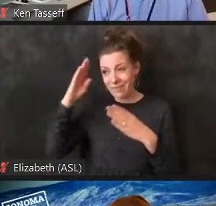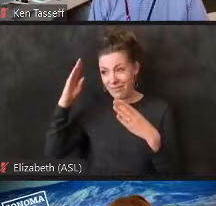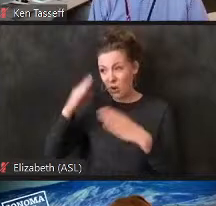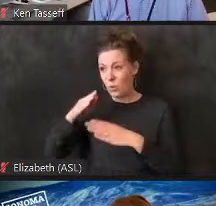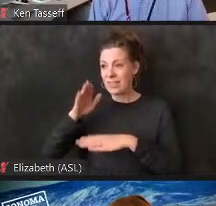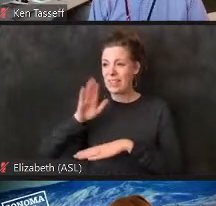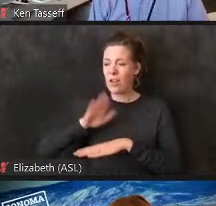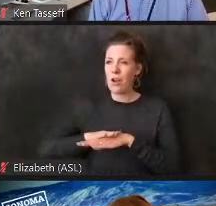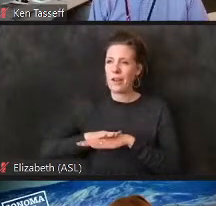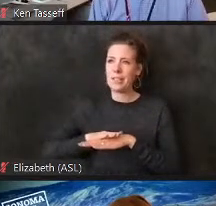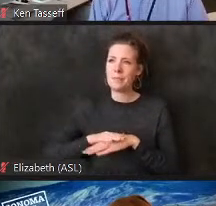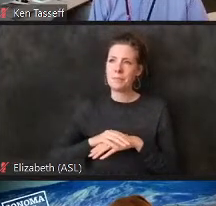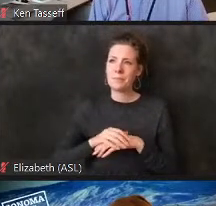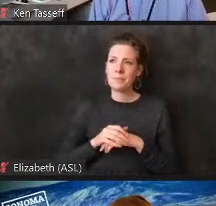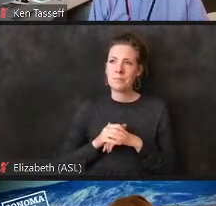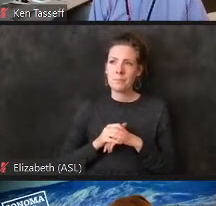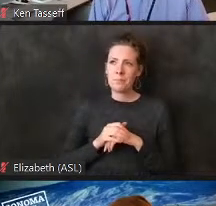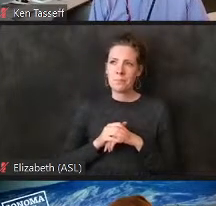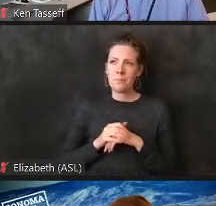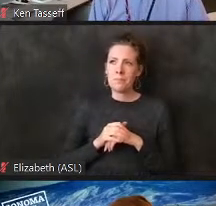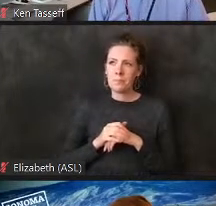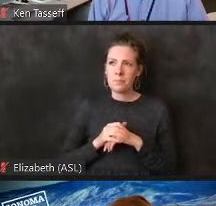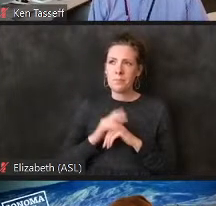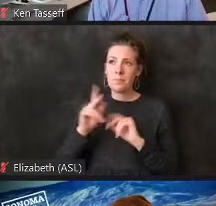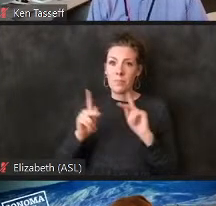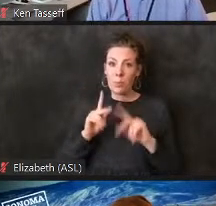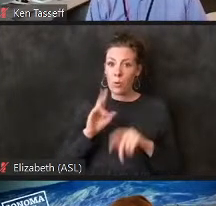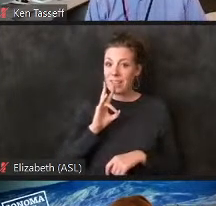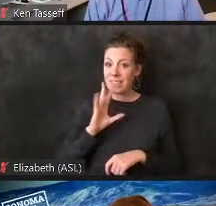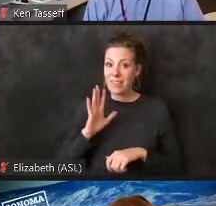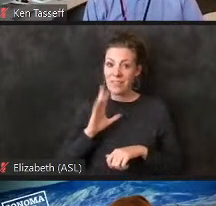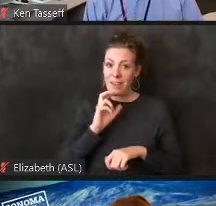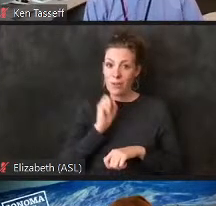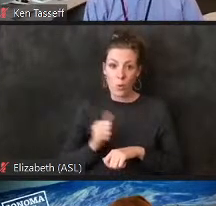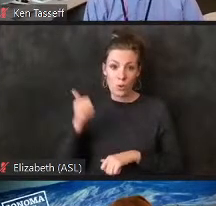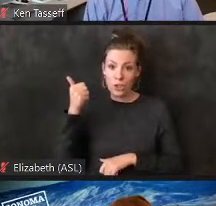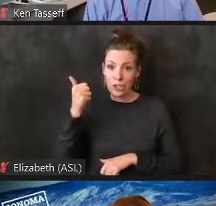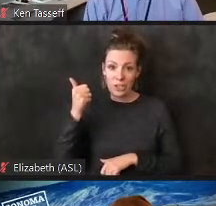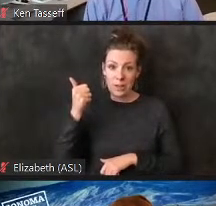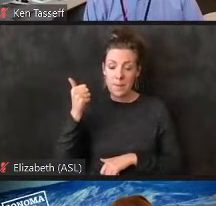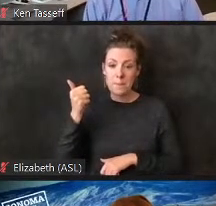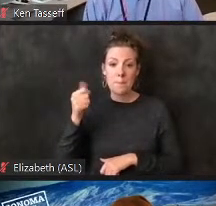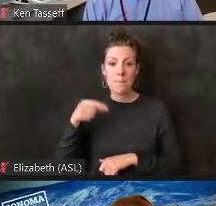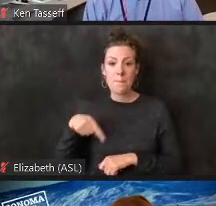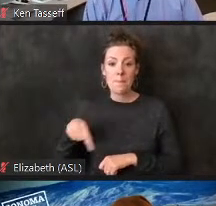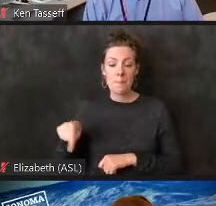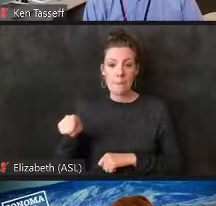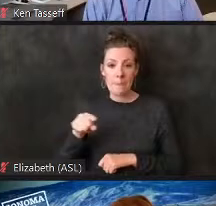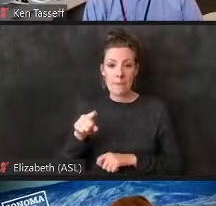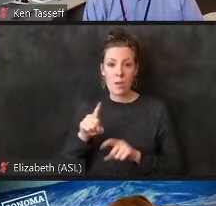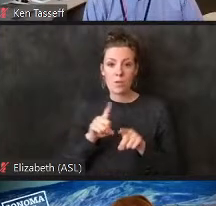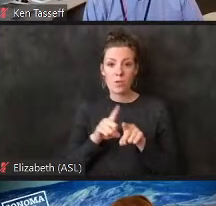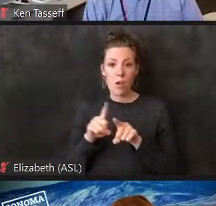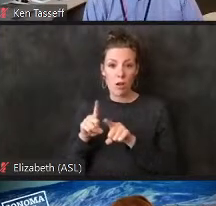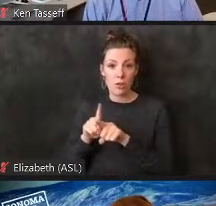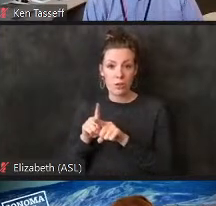edad de ese grupo, de 75 años más o más